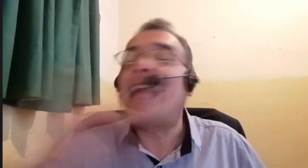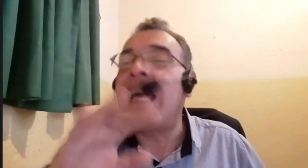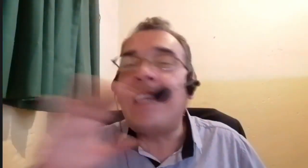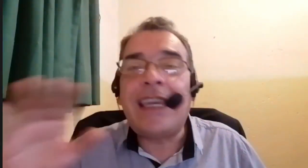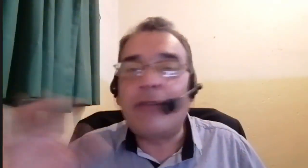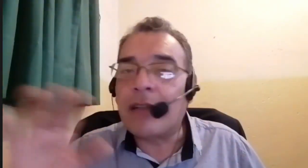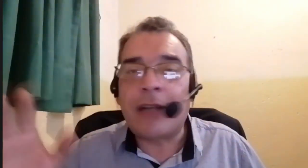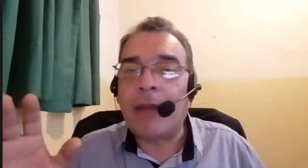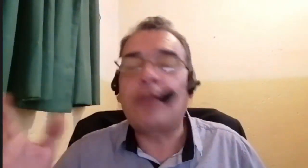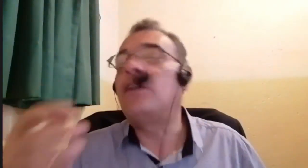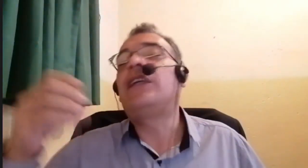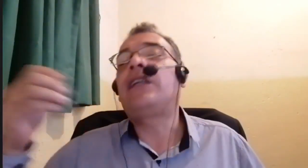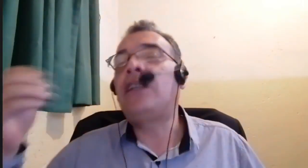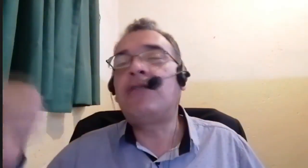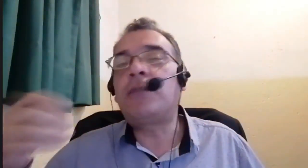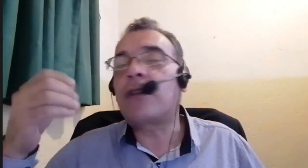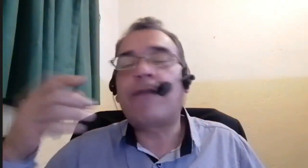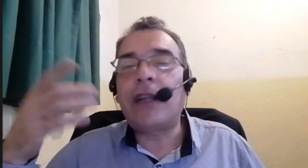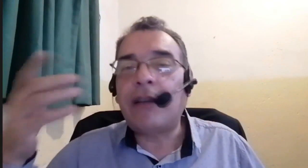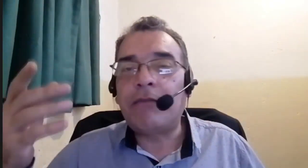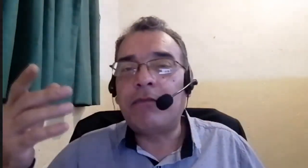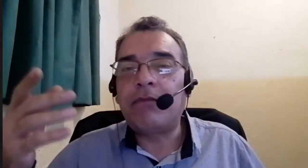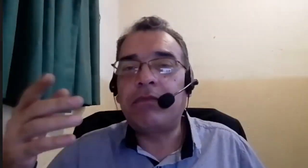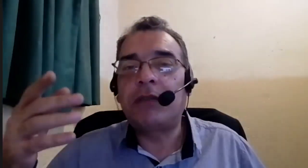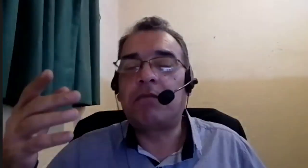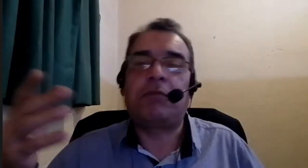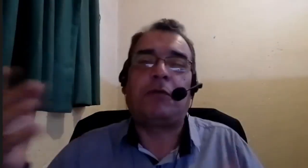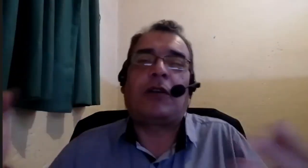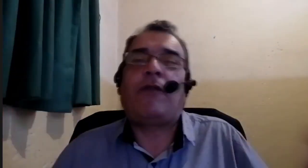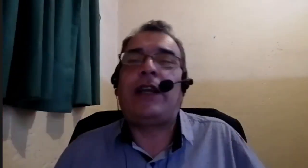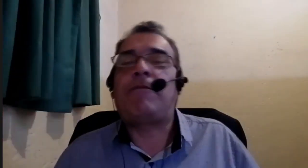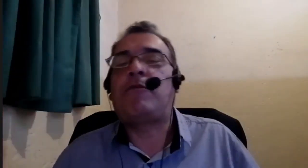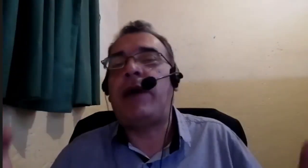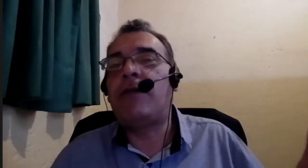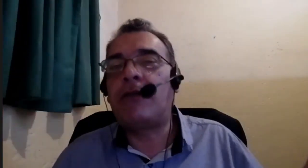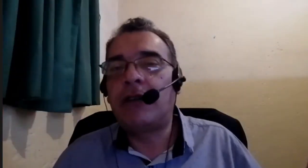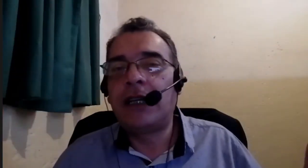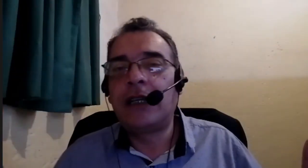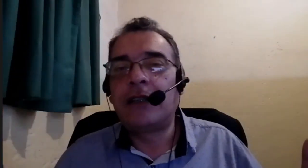ni nadie, no recibió el apoyo. Y no es porque fuera, pues, porque fuera